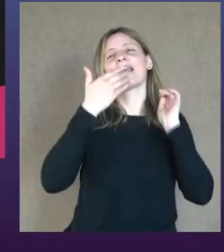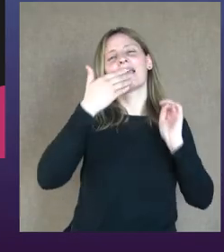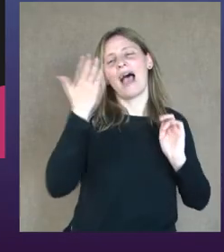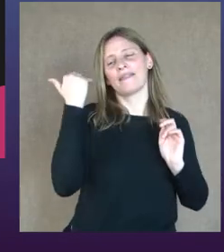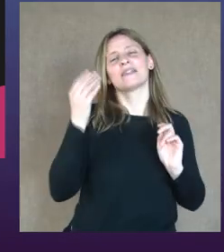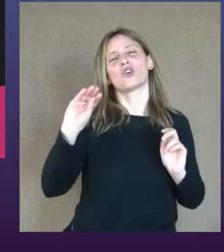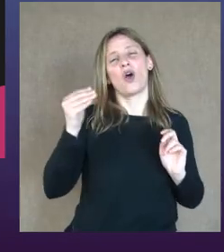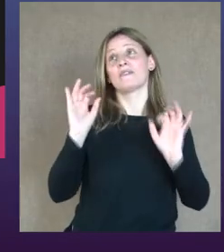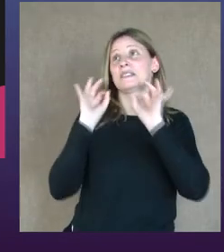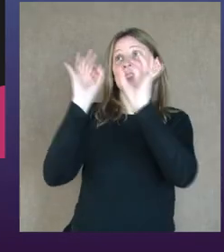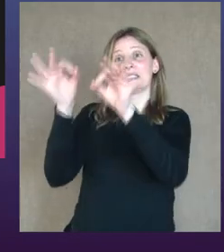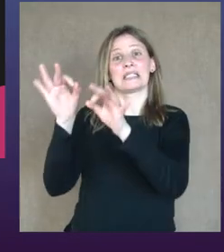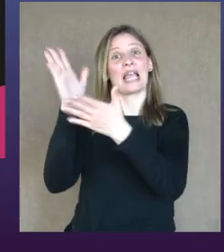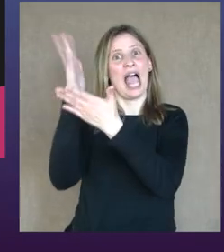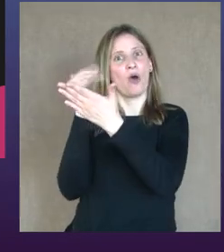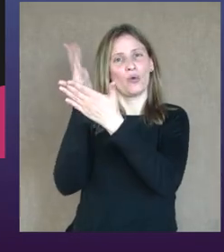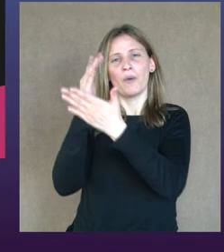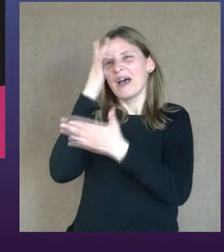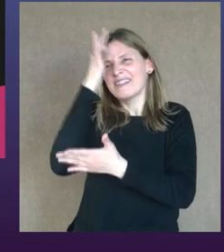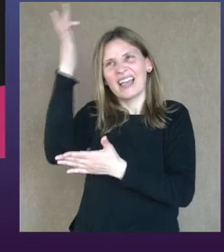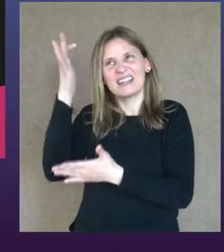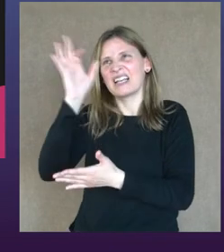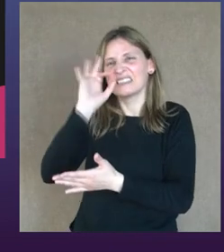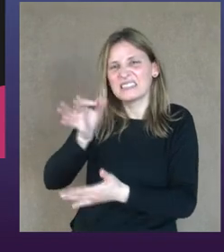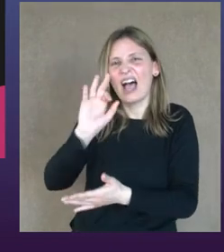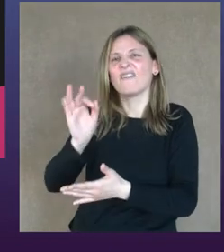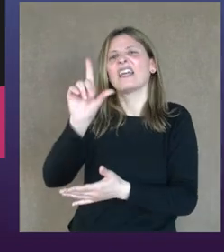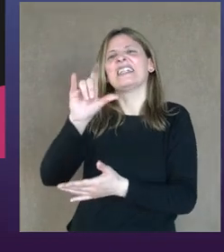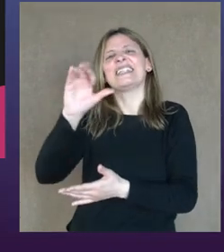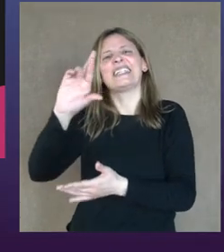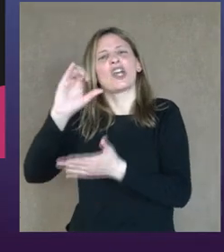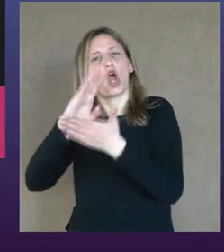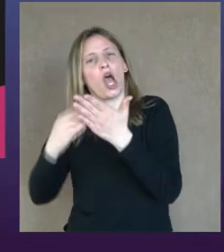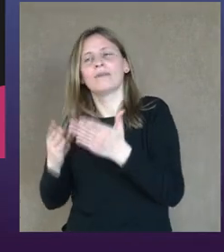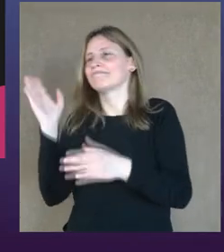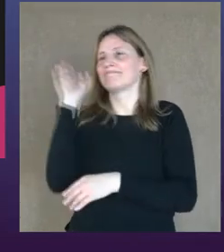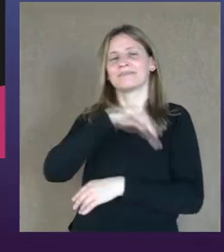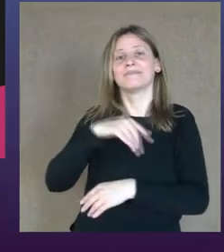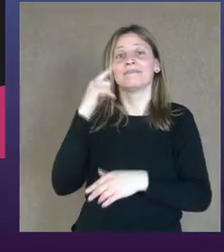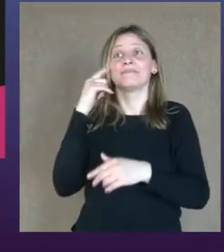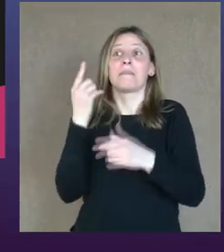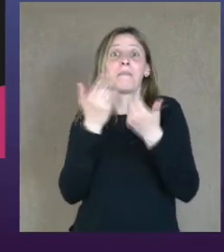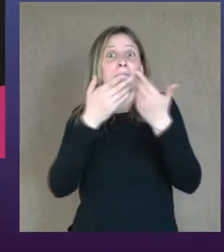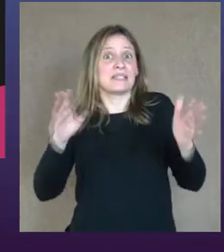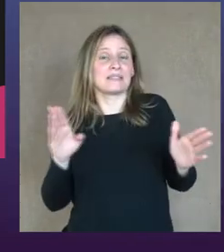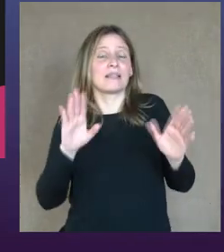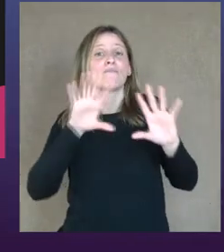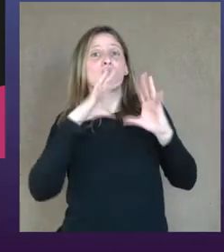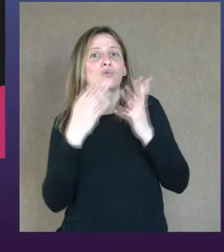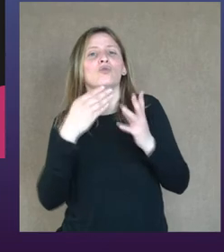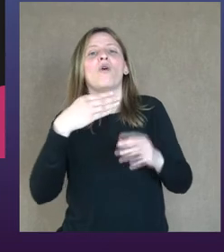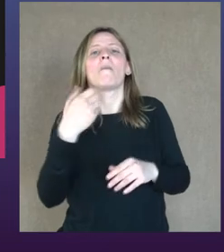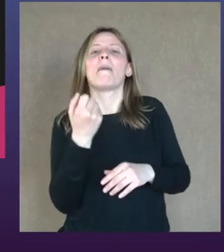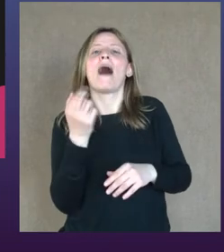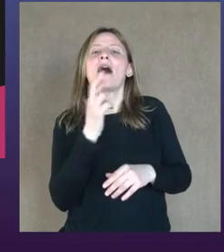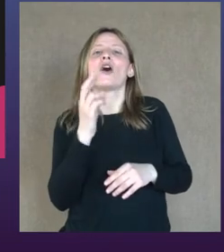joven, llegué a Europa y no tenía técnicamente la formación. Entonces decidí empezar por el mundo barroco. En ese